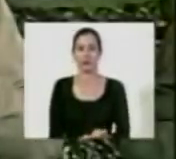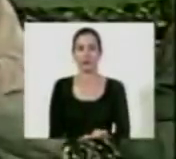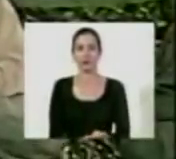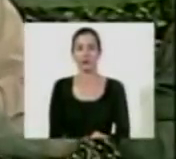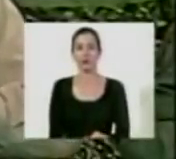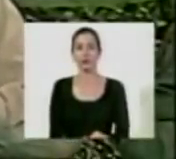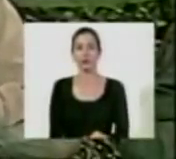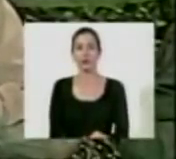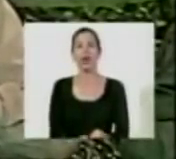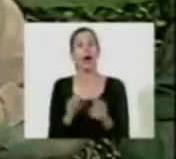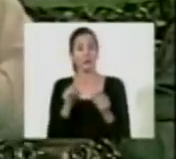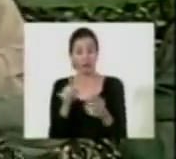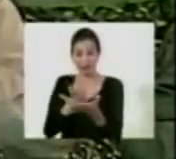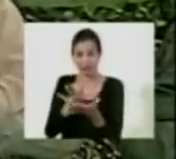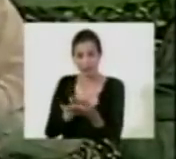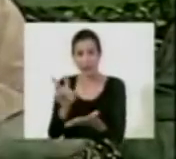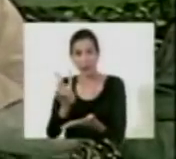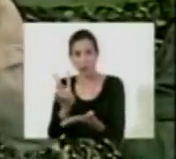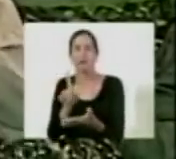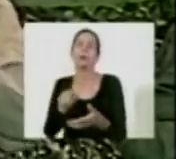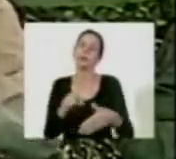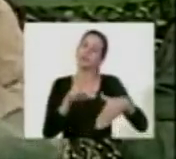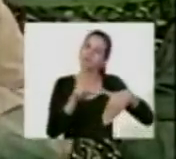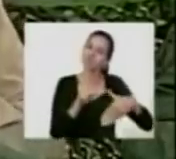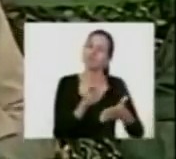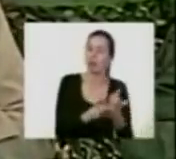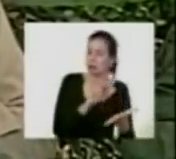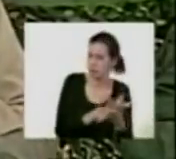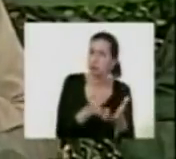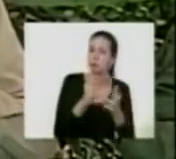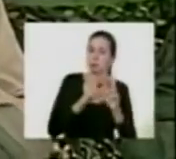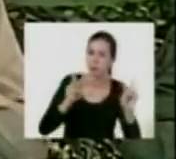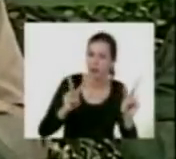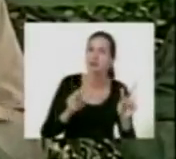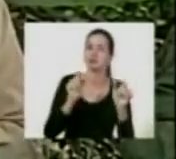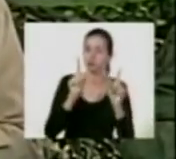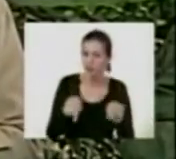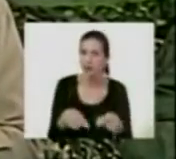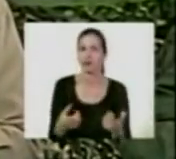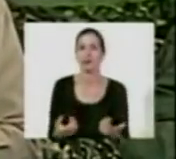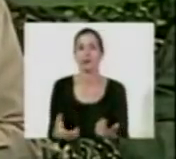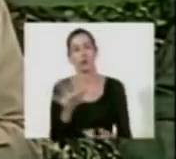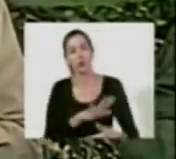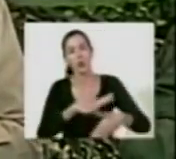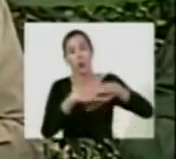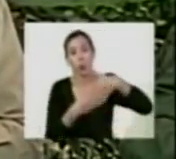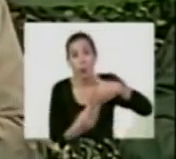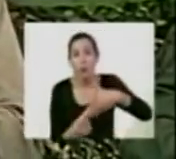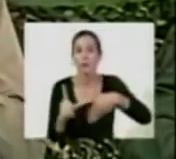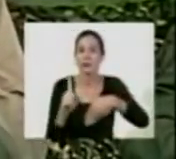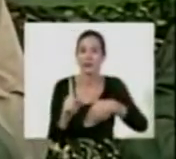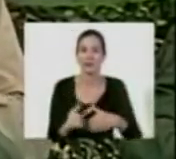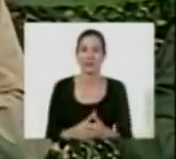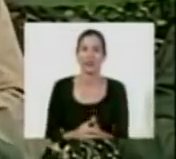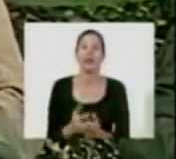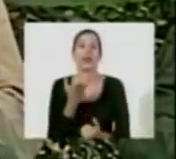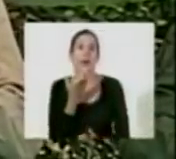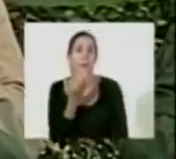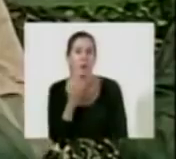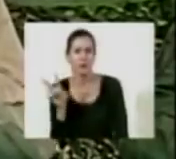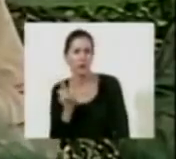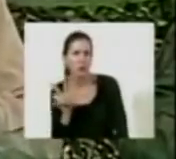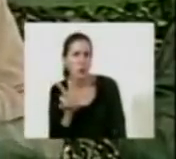es la estabilidad de Sudamérica, del Caribe, de nuestra América. Si Venezuela hubiera